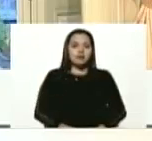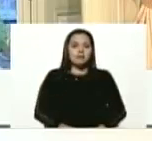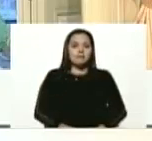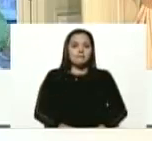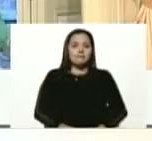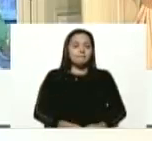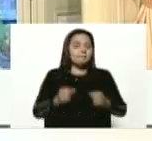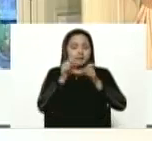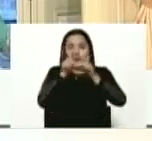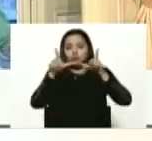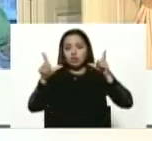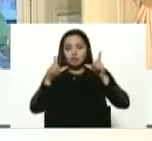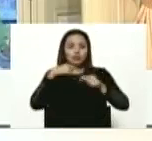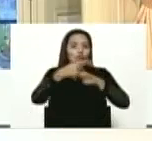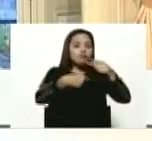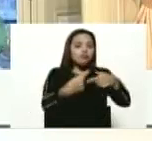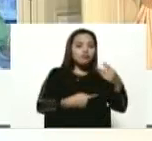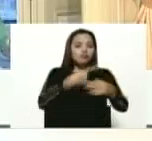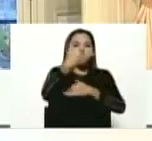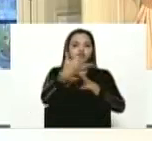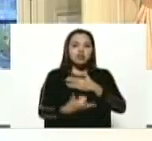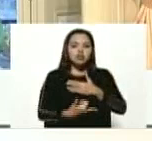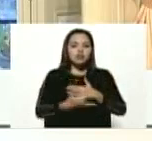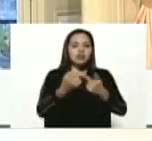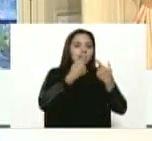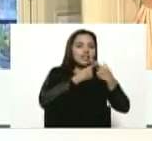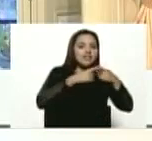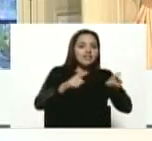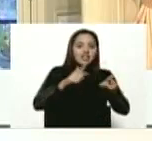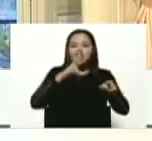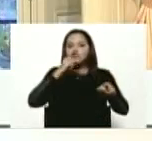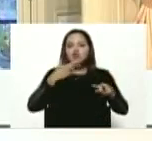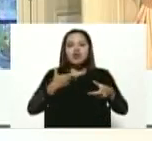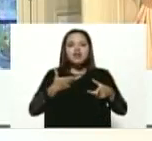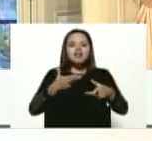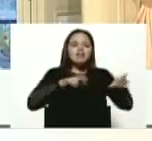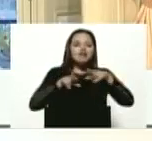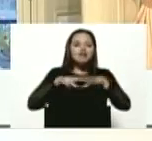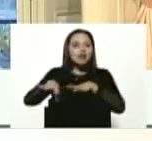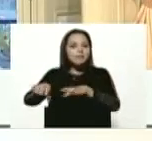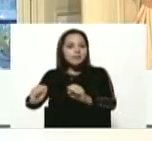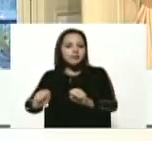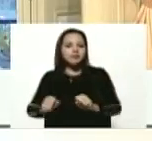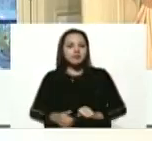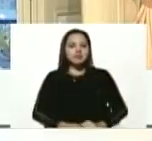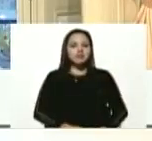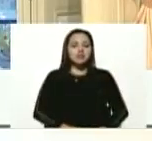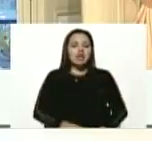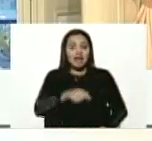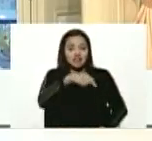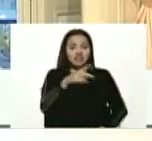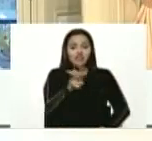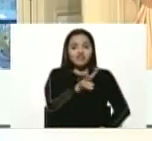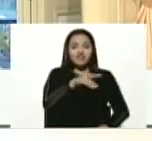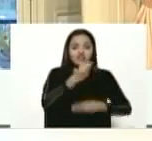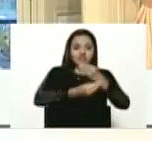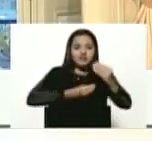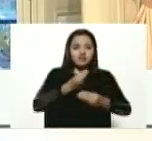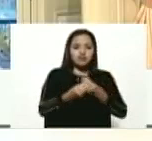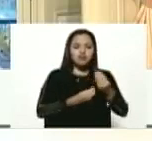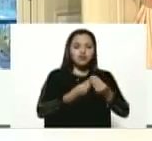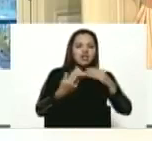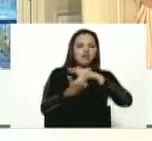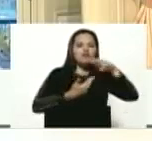llegada de este proyecto alternativo al capitalismo neoliberal que hemos levantado desde Venezuela con la Revolución